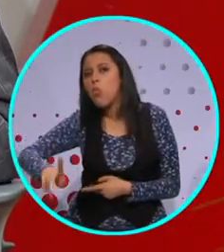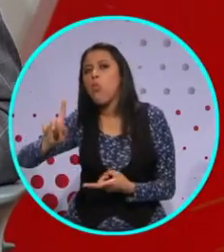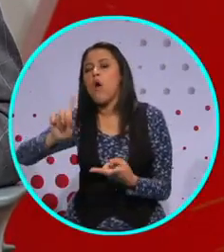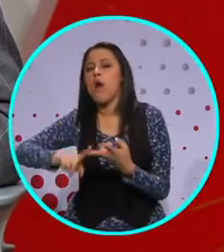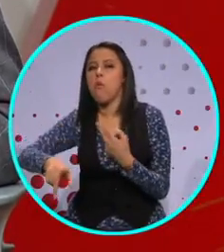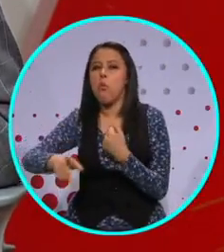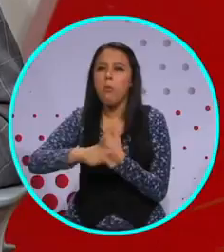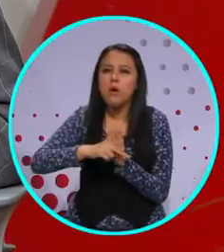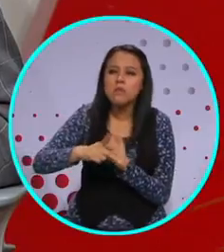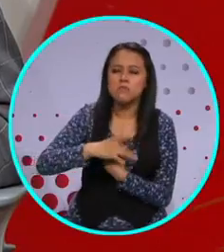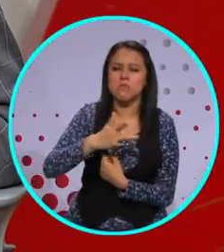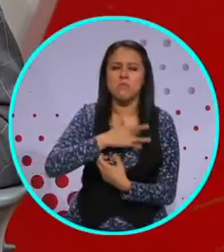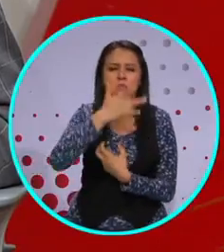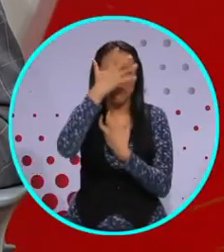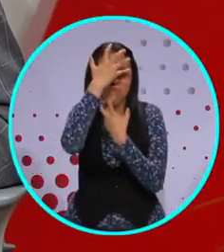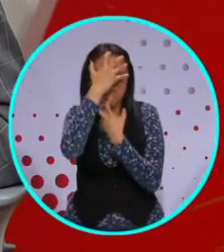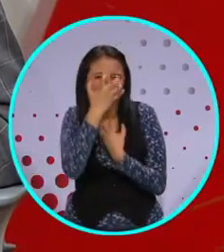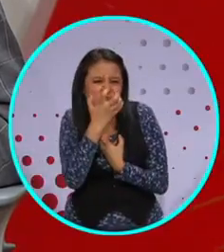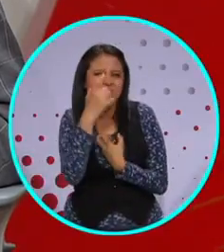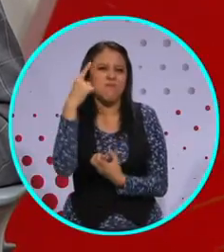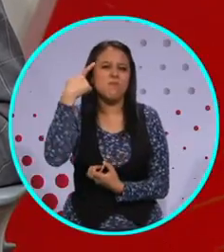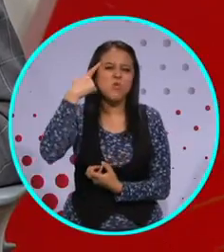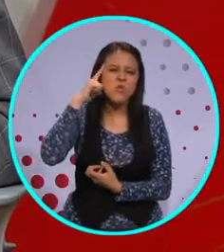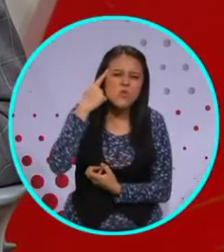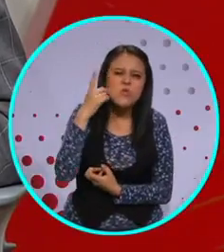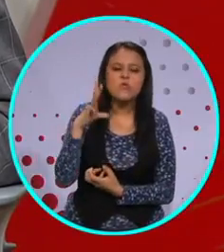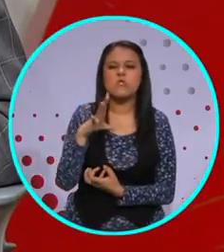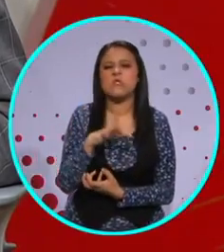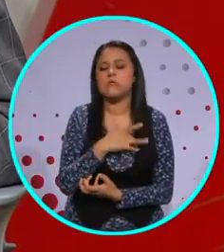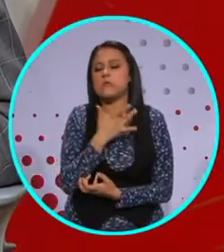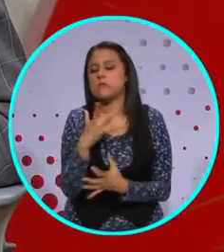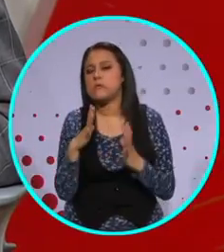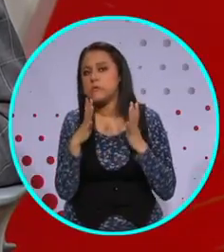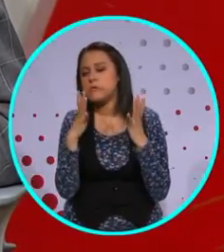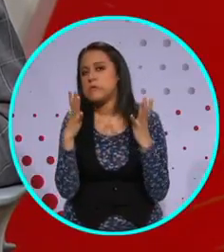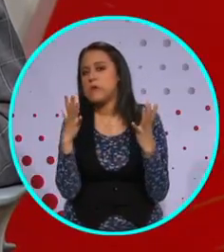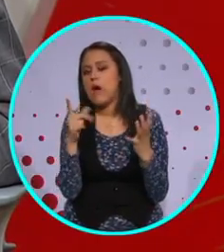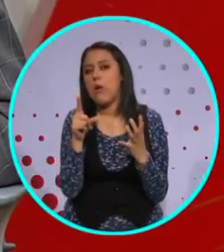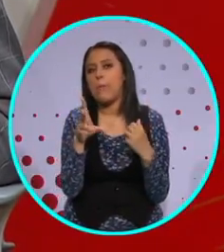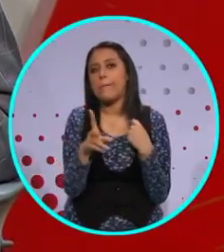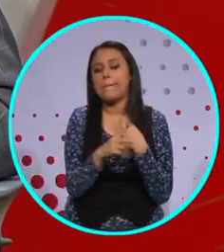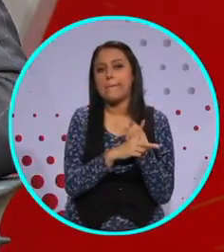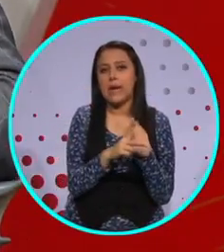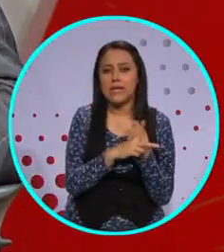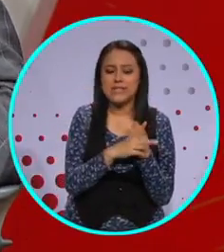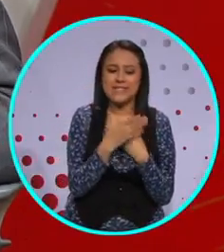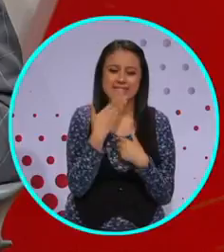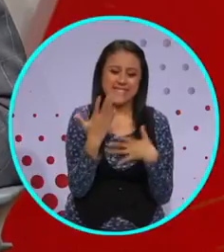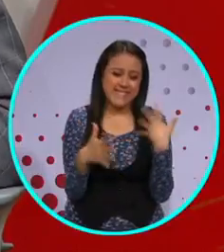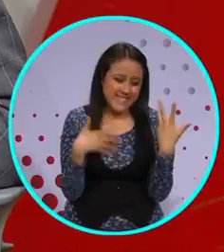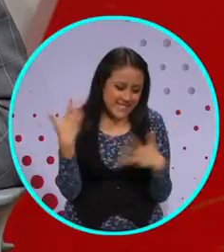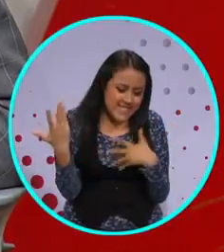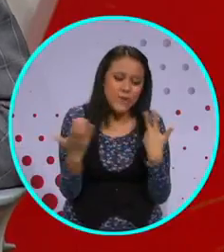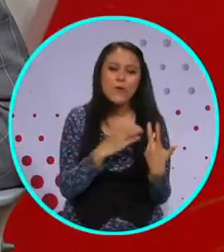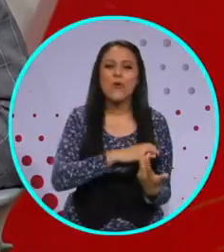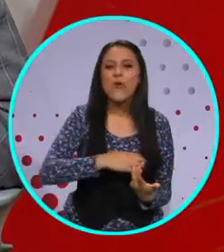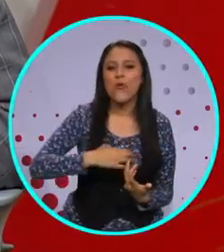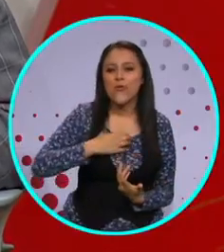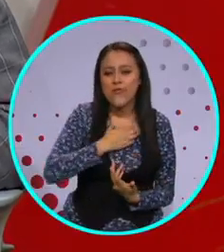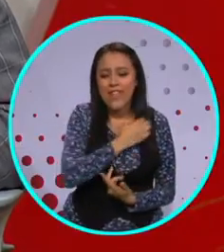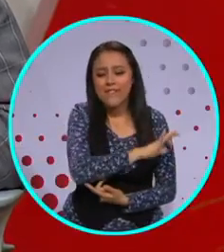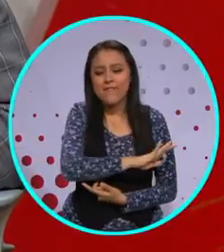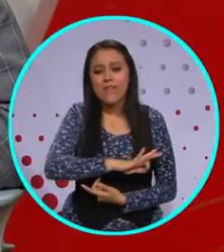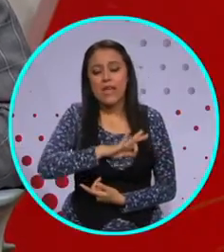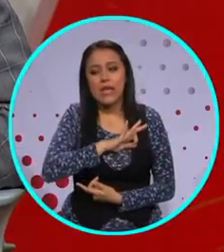se sienta triste se siente enojado se siente impotente o a un país feliz alegre entonces los políticos